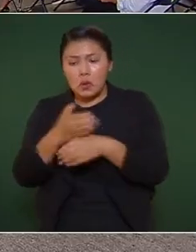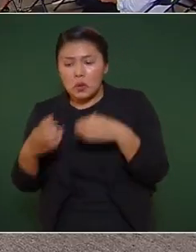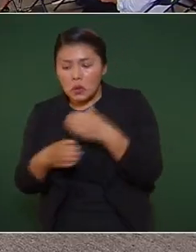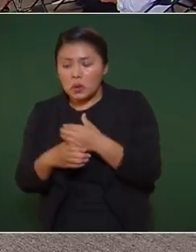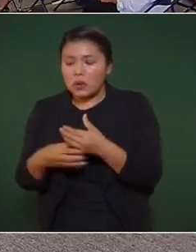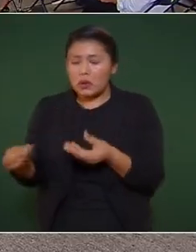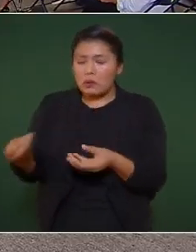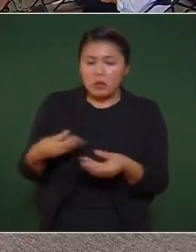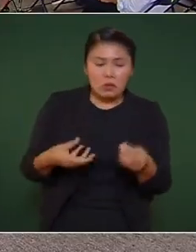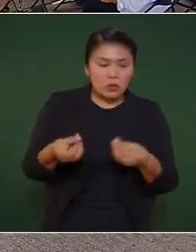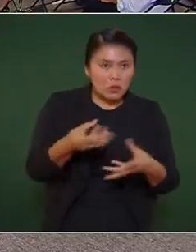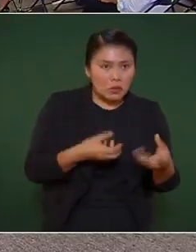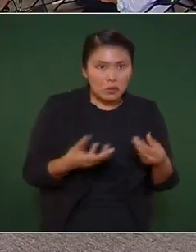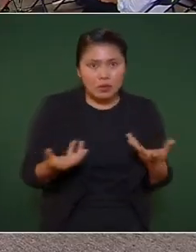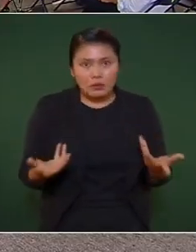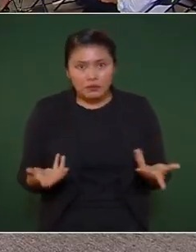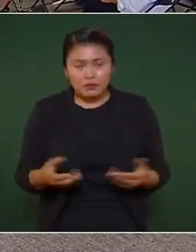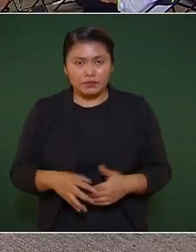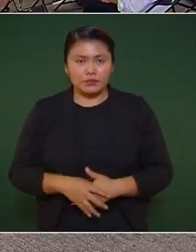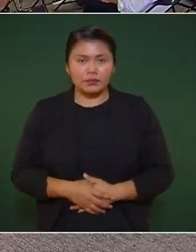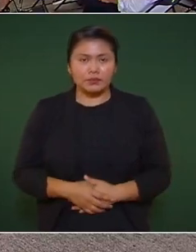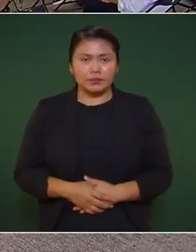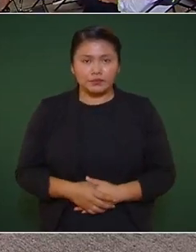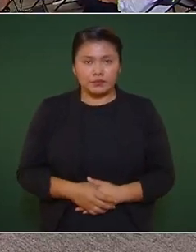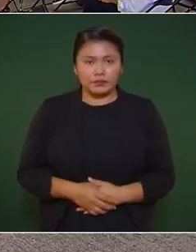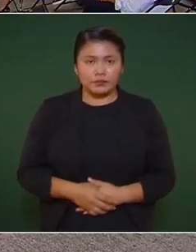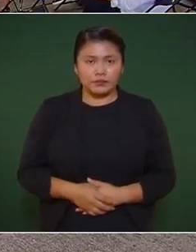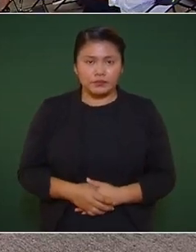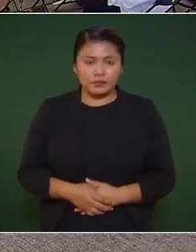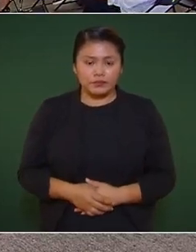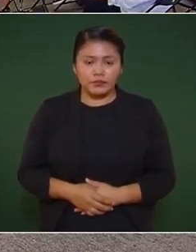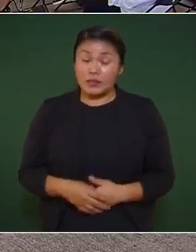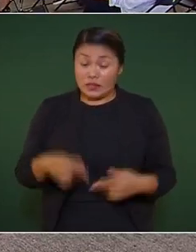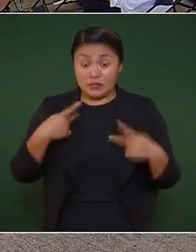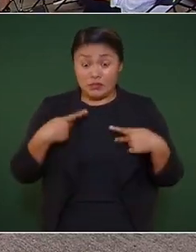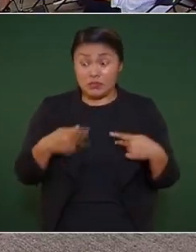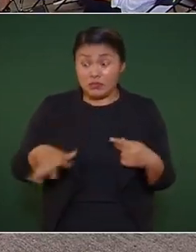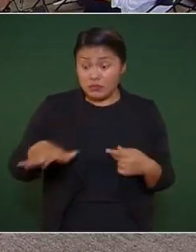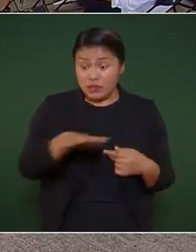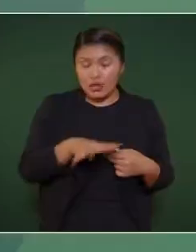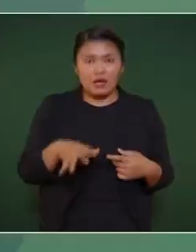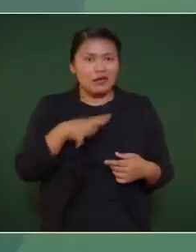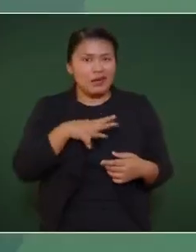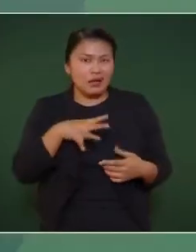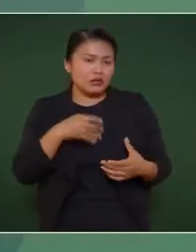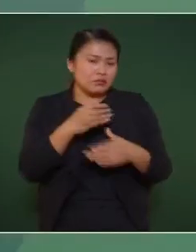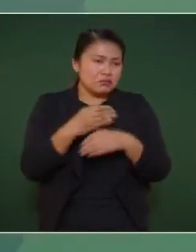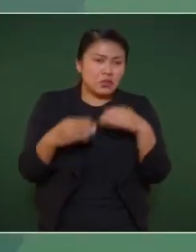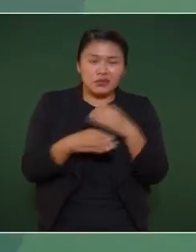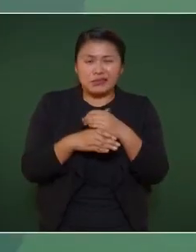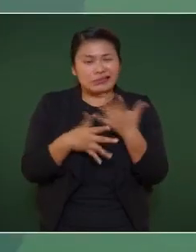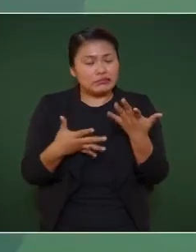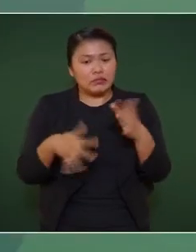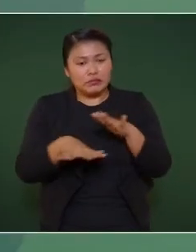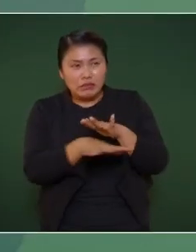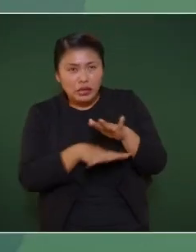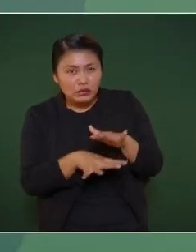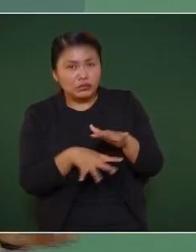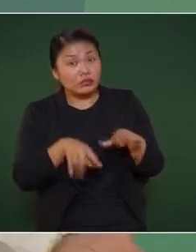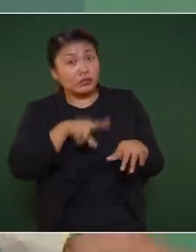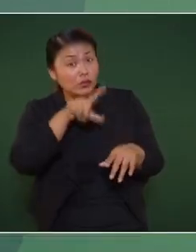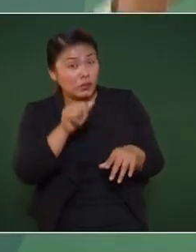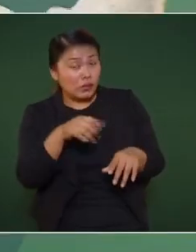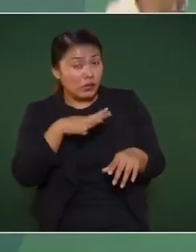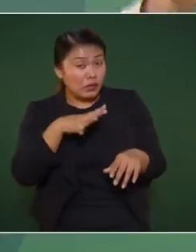tiene para consumir lo básico y a veces hasta un poco más,